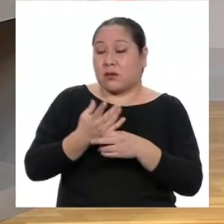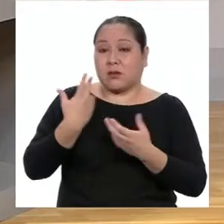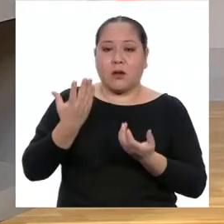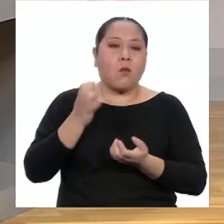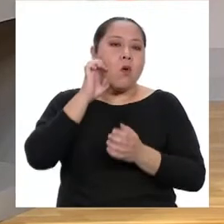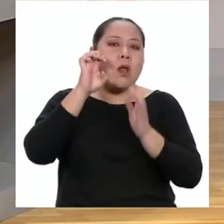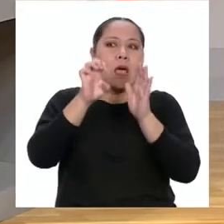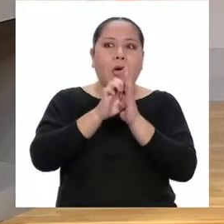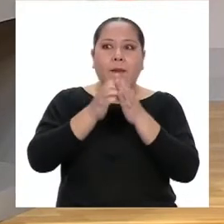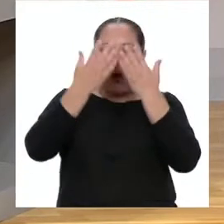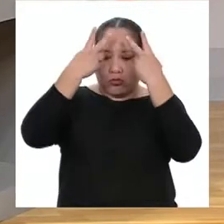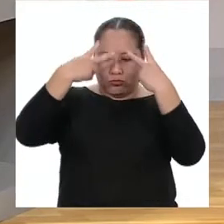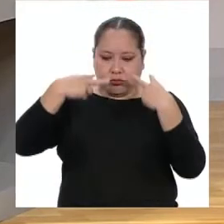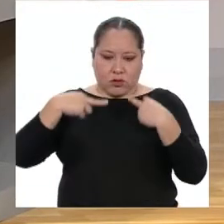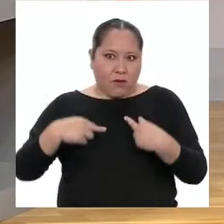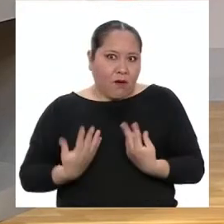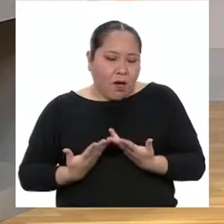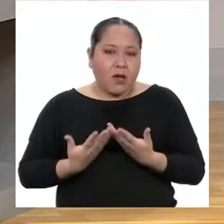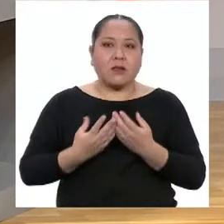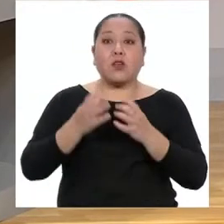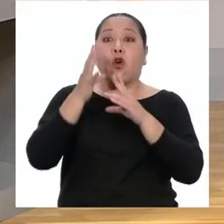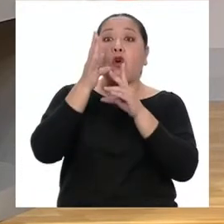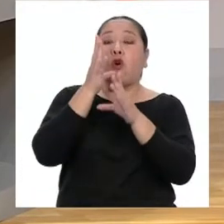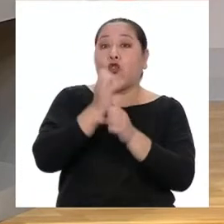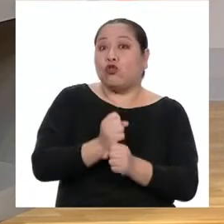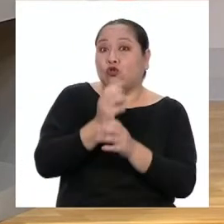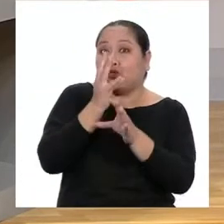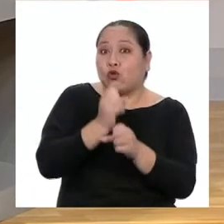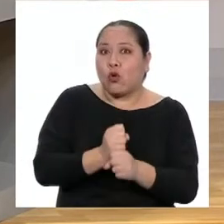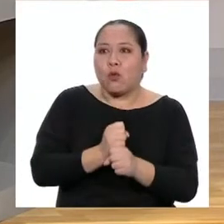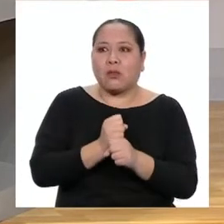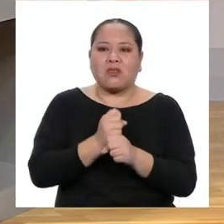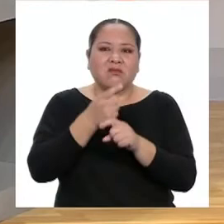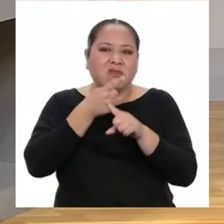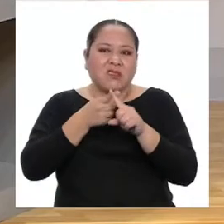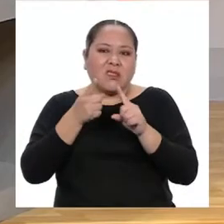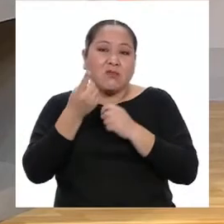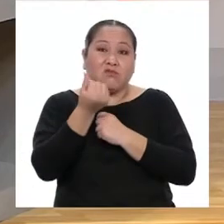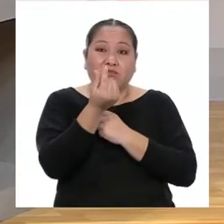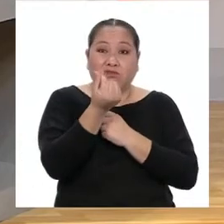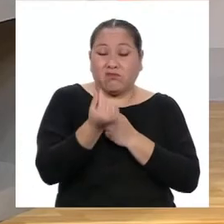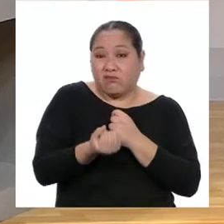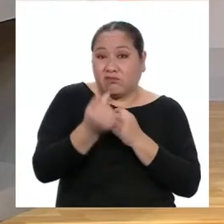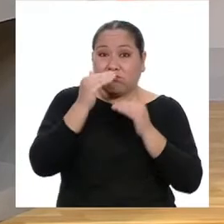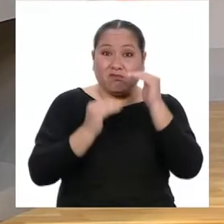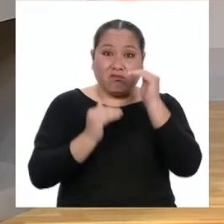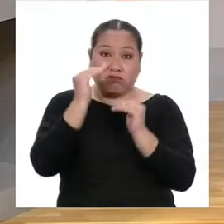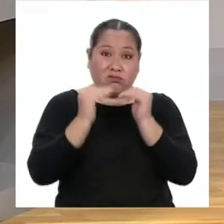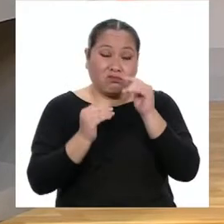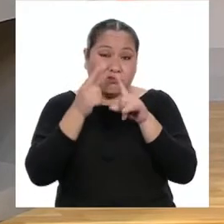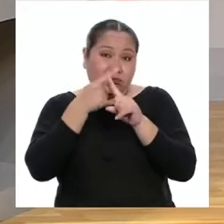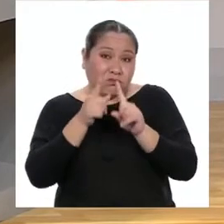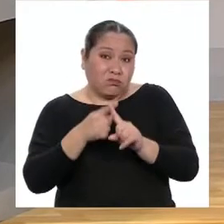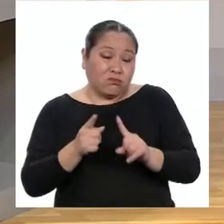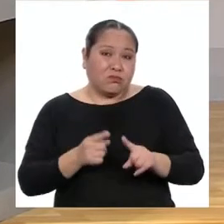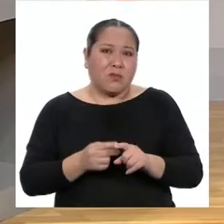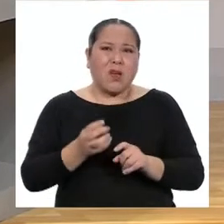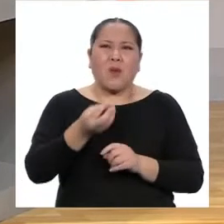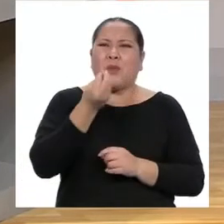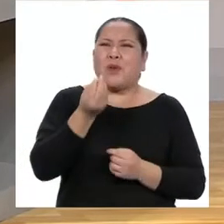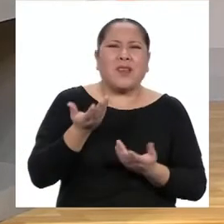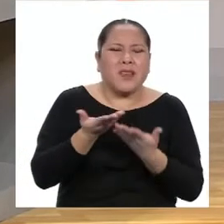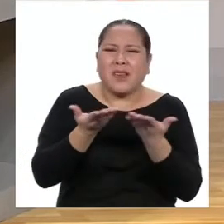como la apariencia física, las costumbres, el nivel socioeconómico, etc. ¿Por qué